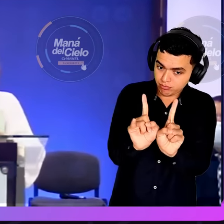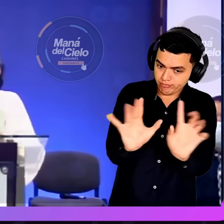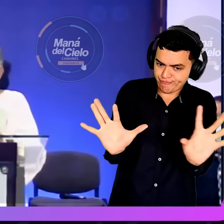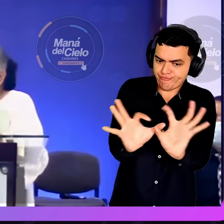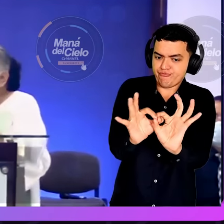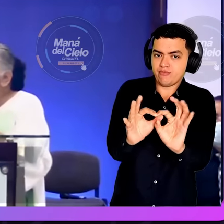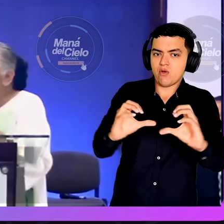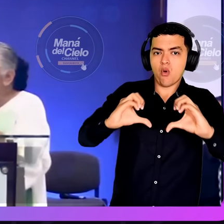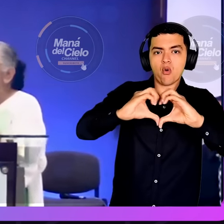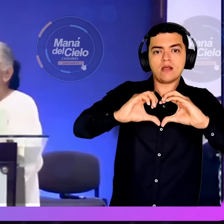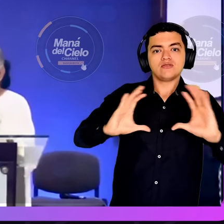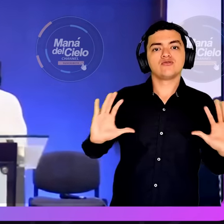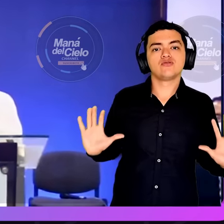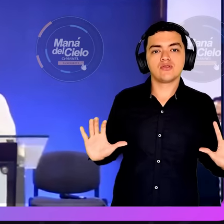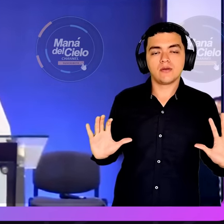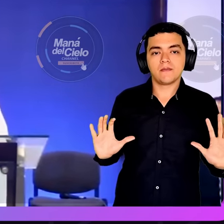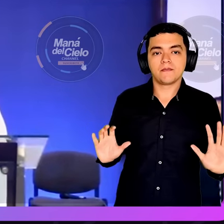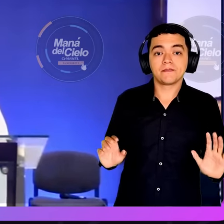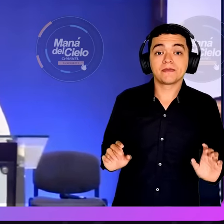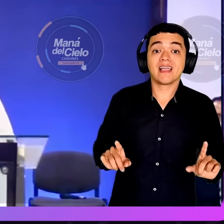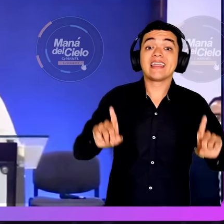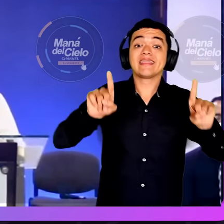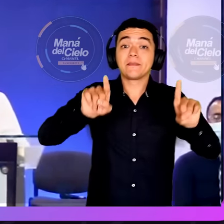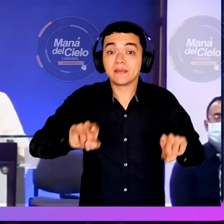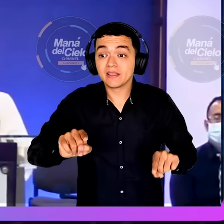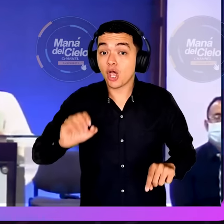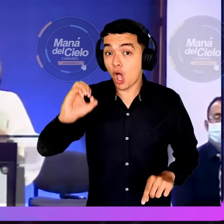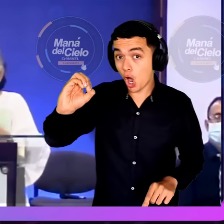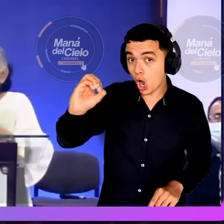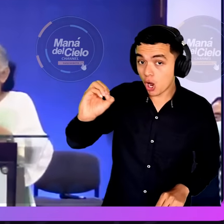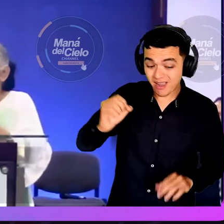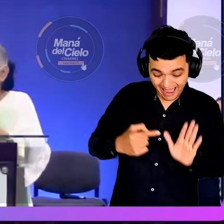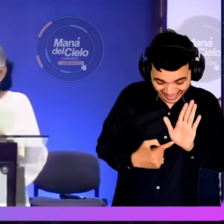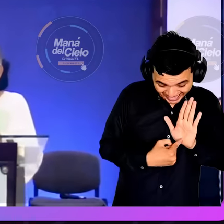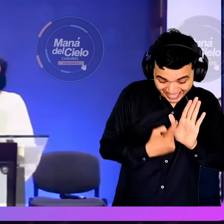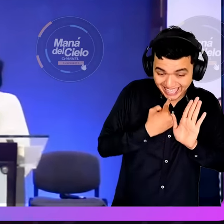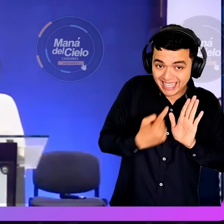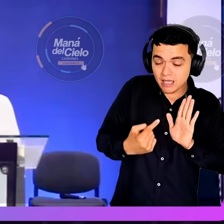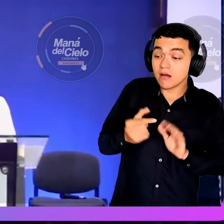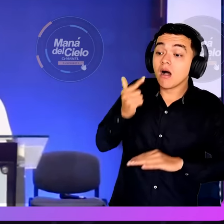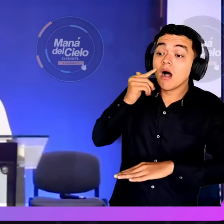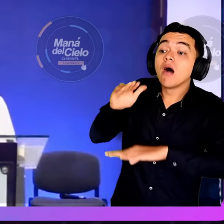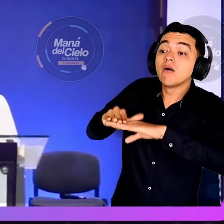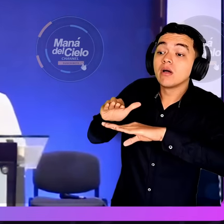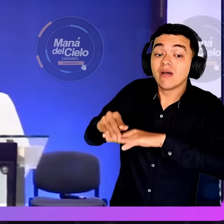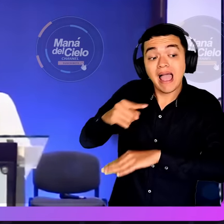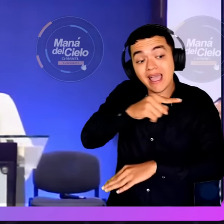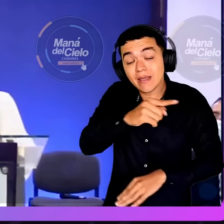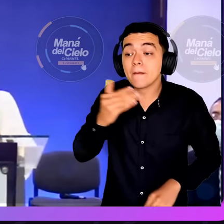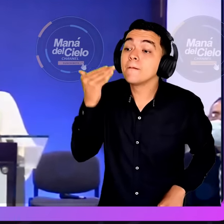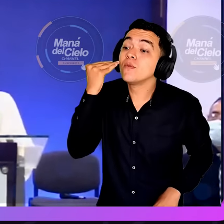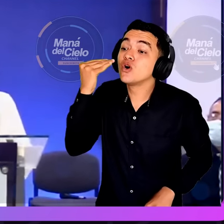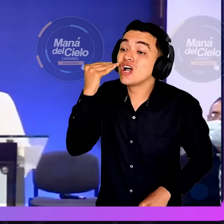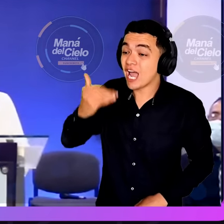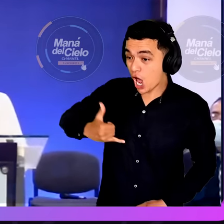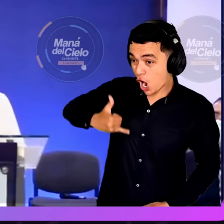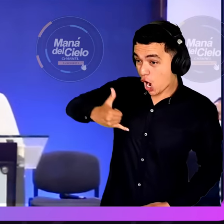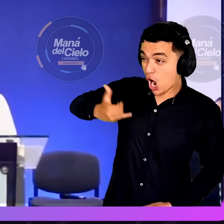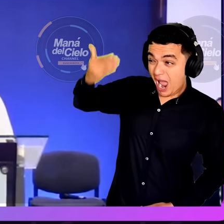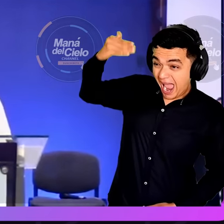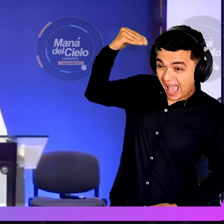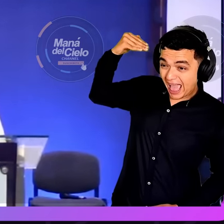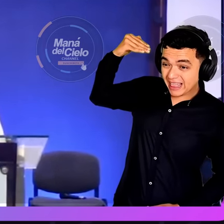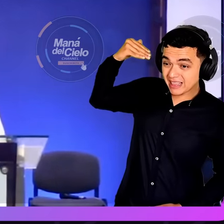dice: provocándonos al amor y a las buenas obras. Sí, o sea, que el amor hay que provocarlo. También le dice